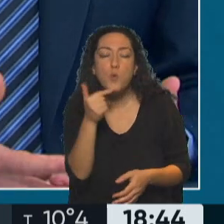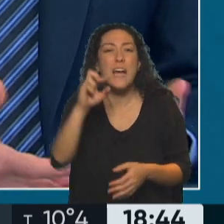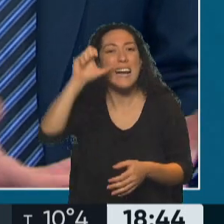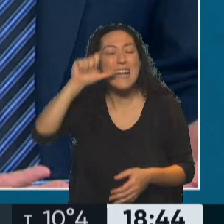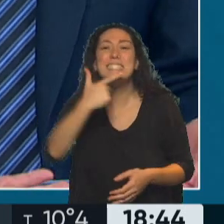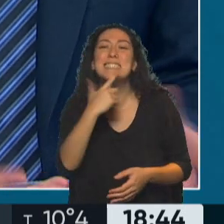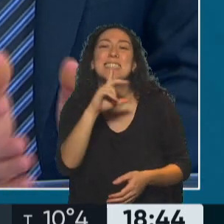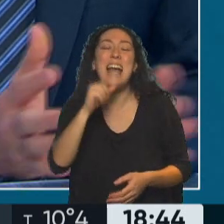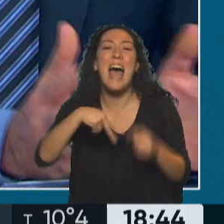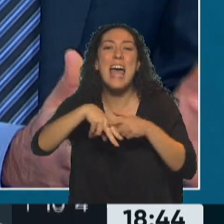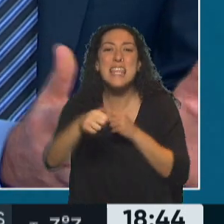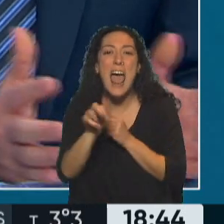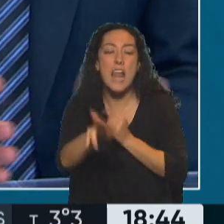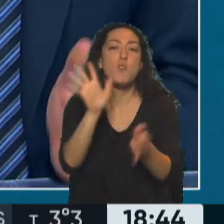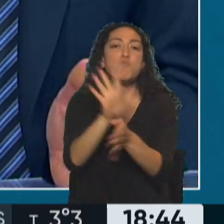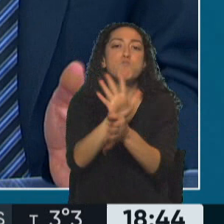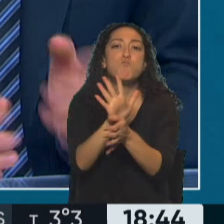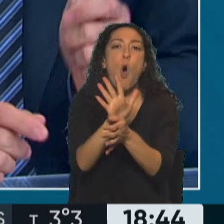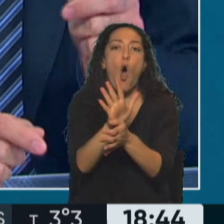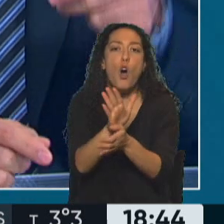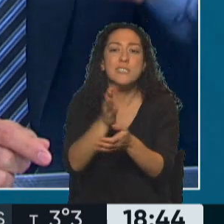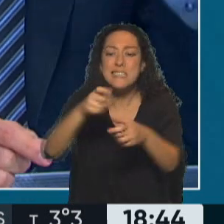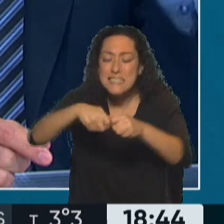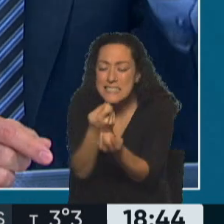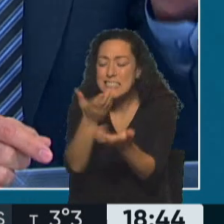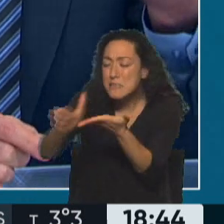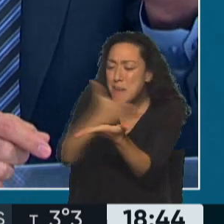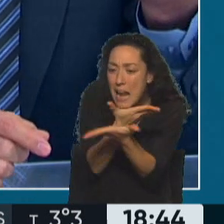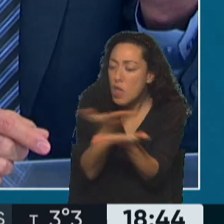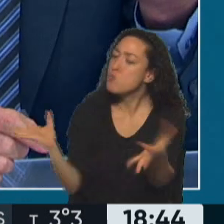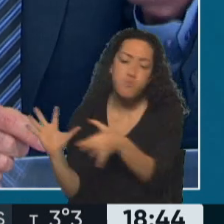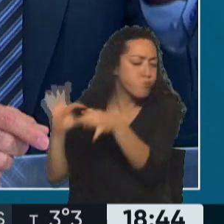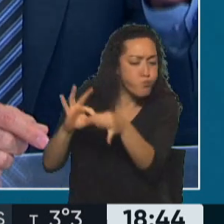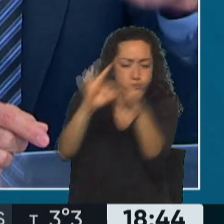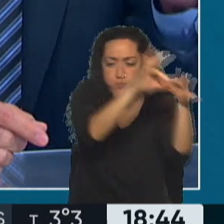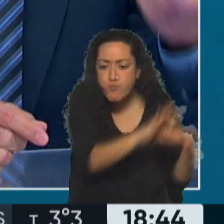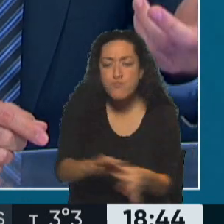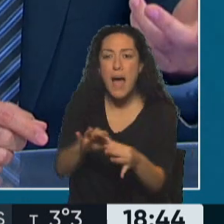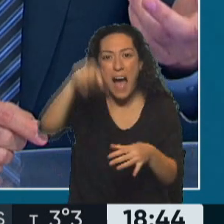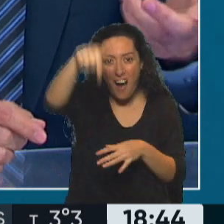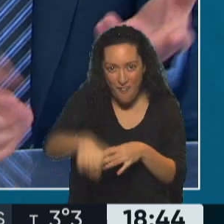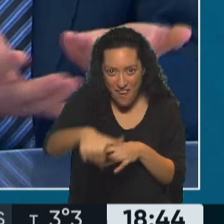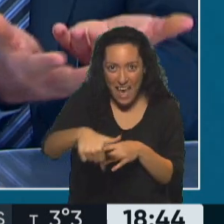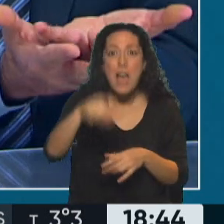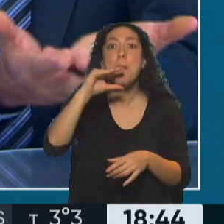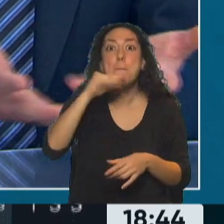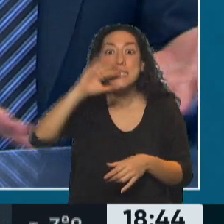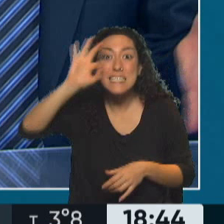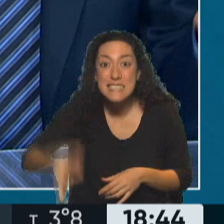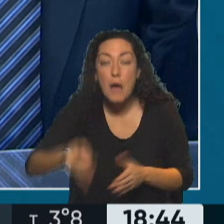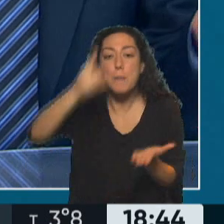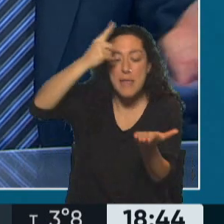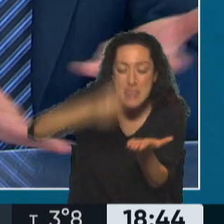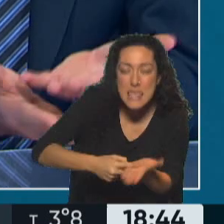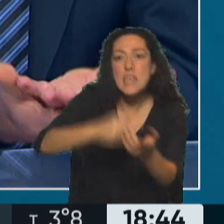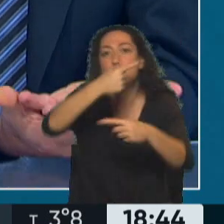unir lo que se ha roto. Massa va a ser ese hombre, porque él sabe que puede lanzar una política, una acción, una medida, pero si no tiene una base